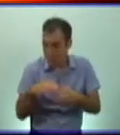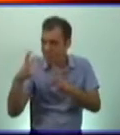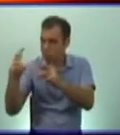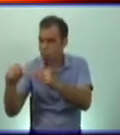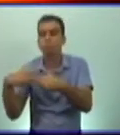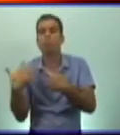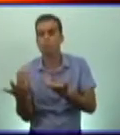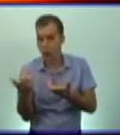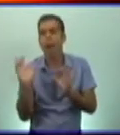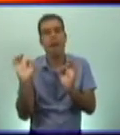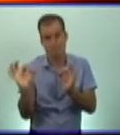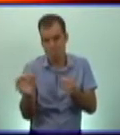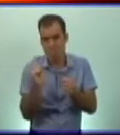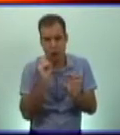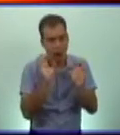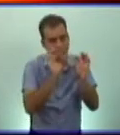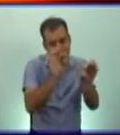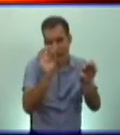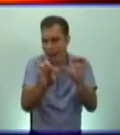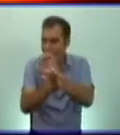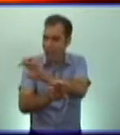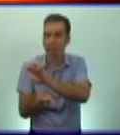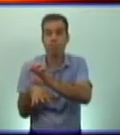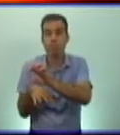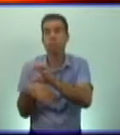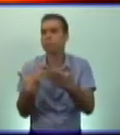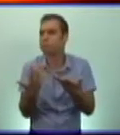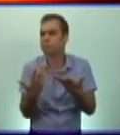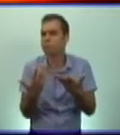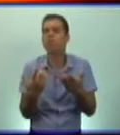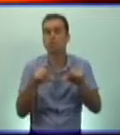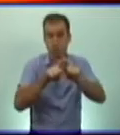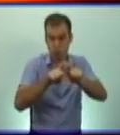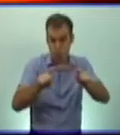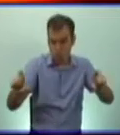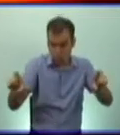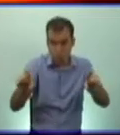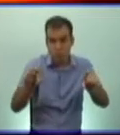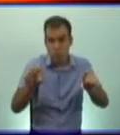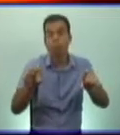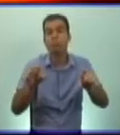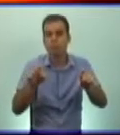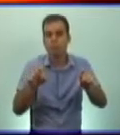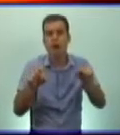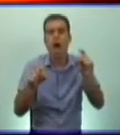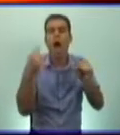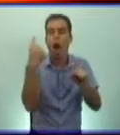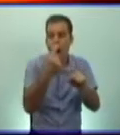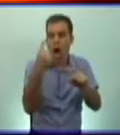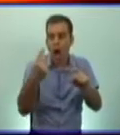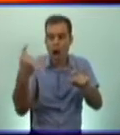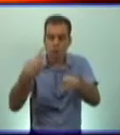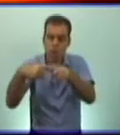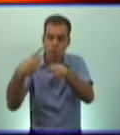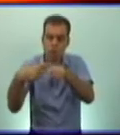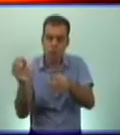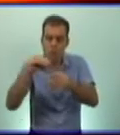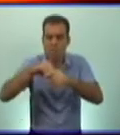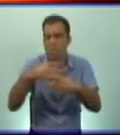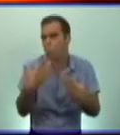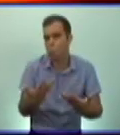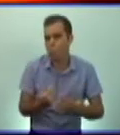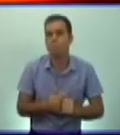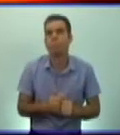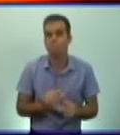debemos primeramente hacer es representar las fórmulas químicas de cada una de las sustancias que intervienen. Yo les propongo